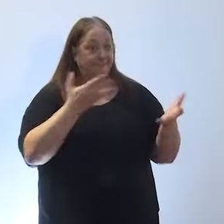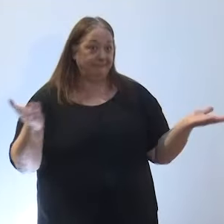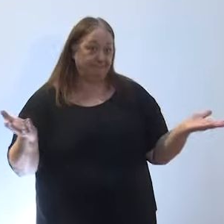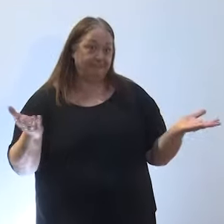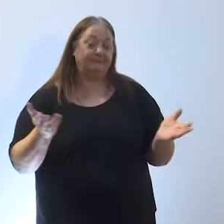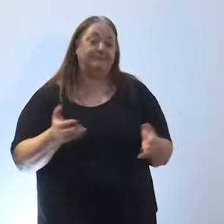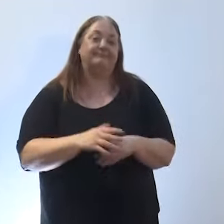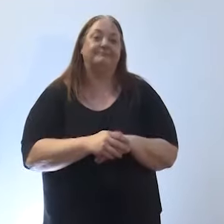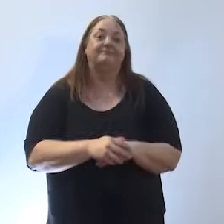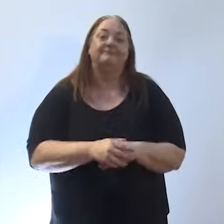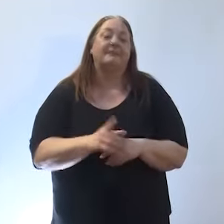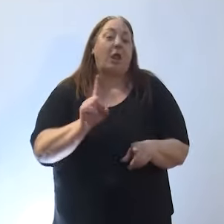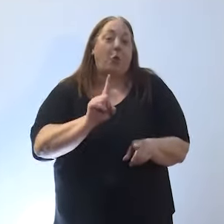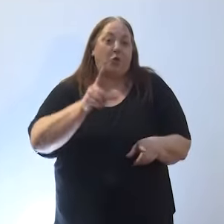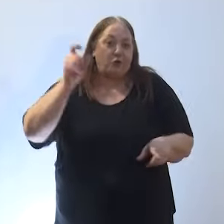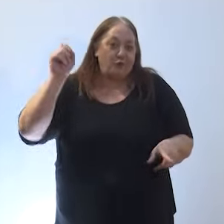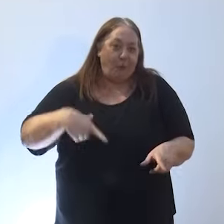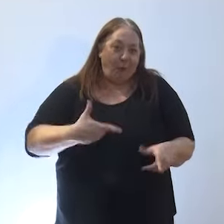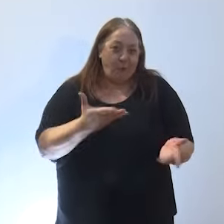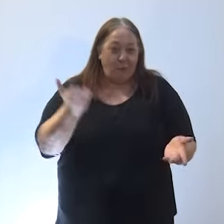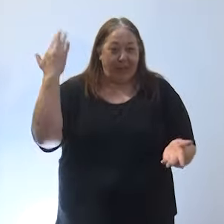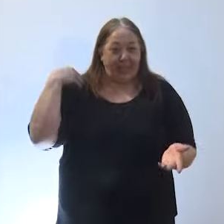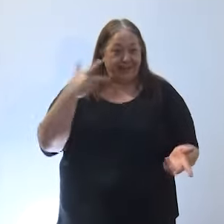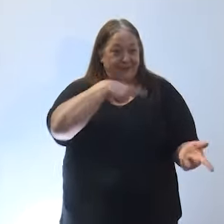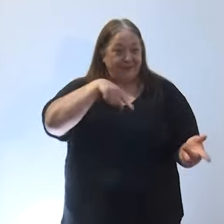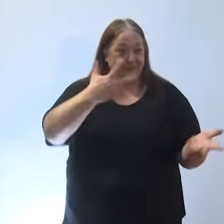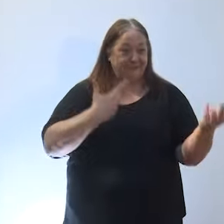tan habitual como marcaban ustedes